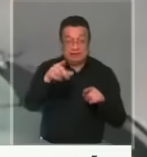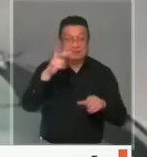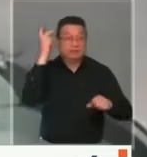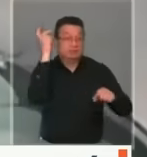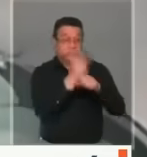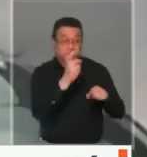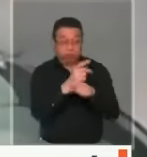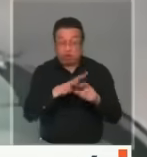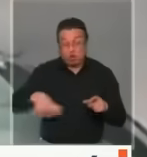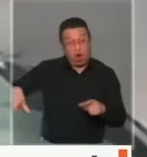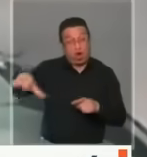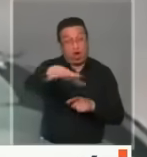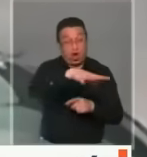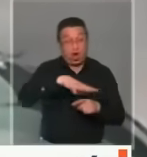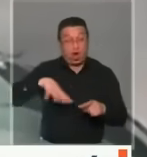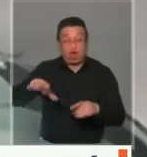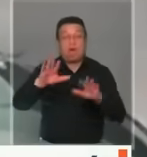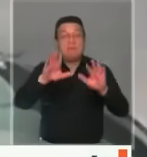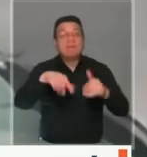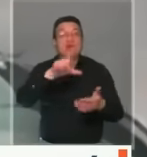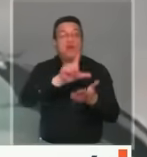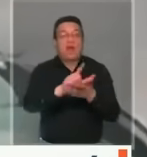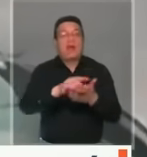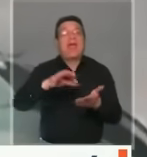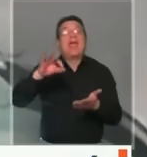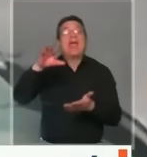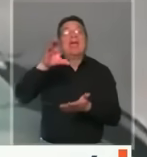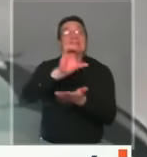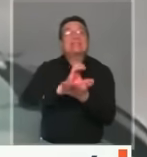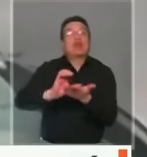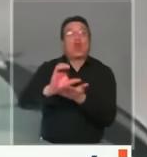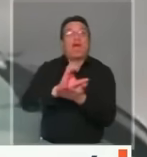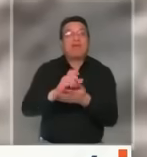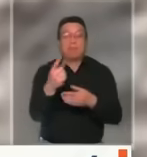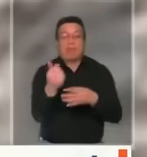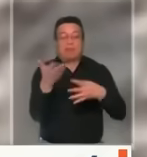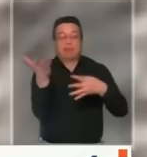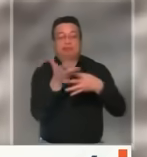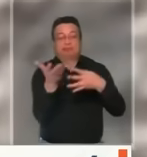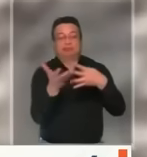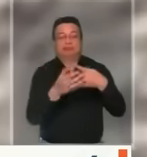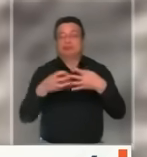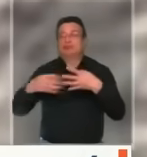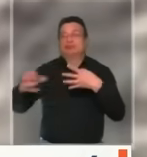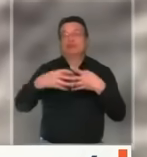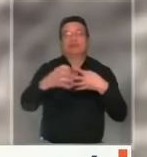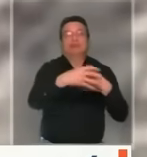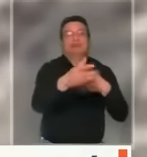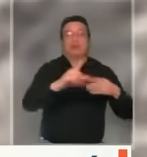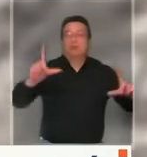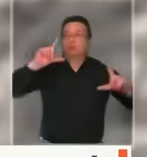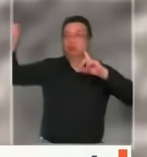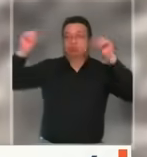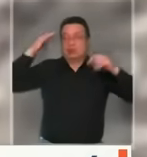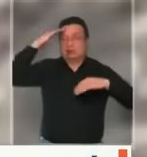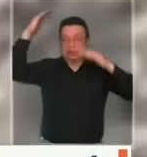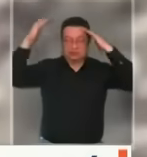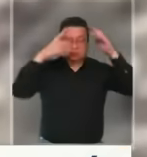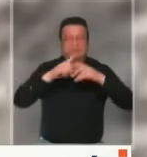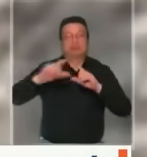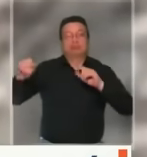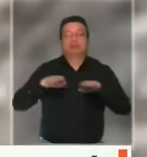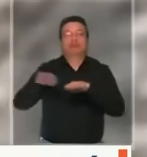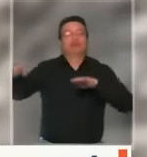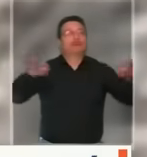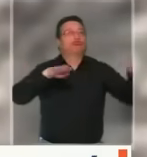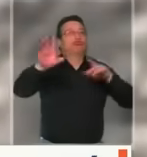la banda llegó hasta un mismo punto en Cerro Navia, repartieron el cuantioso e histórico botín y huyeron en distintos autos a diferentes